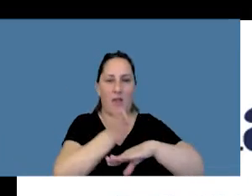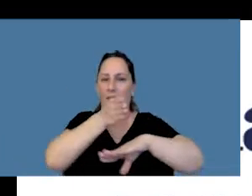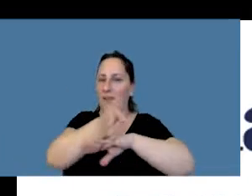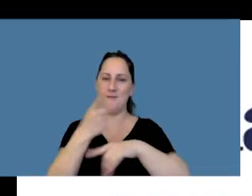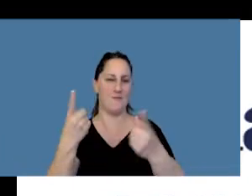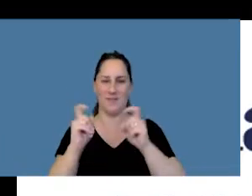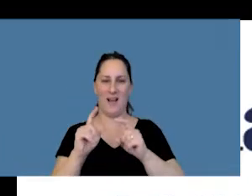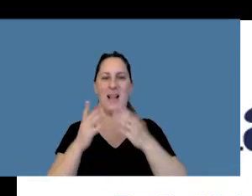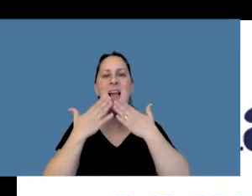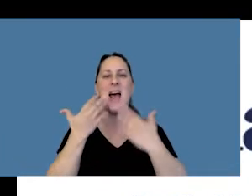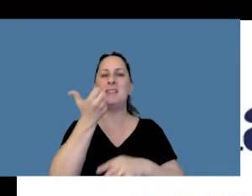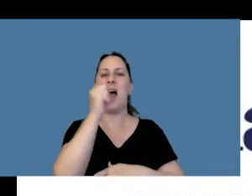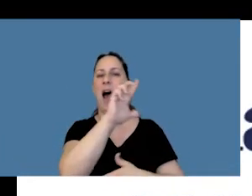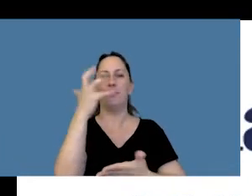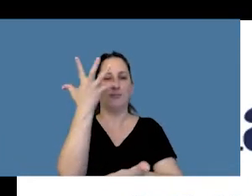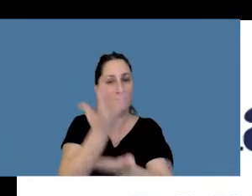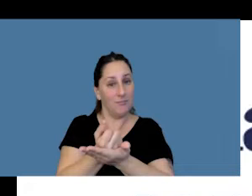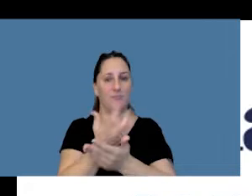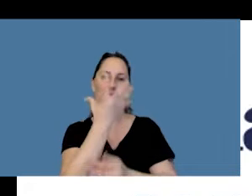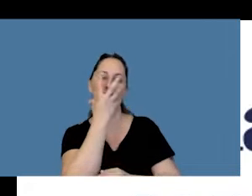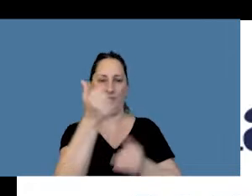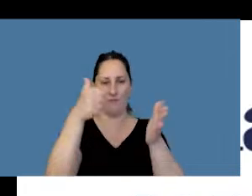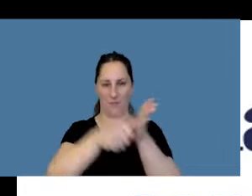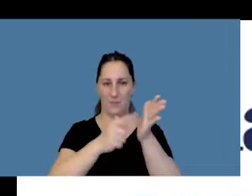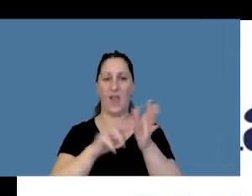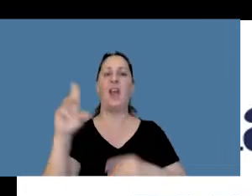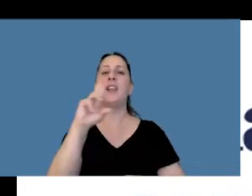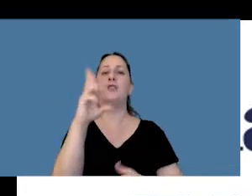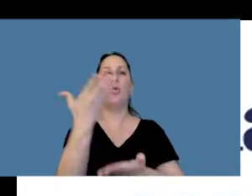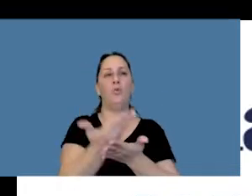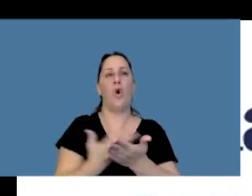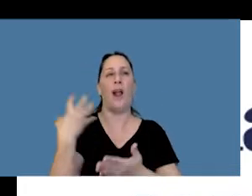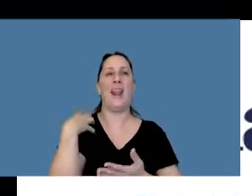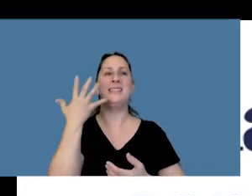hace a través del aplicativo. La resolución general